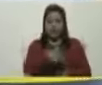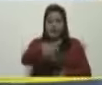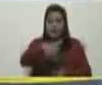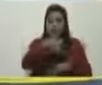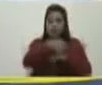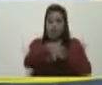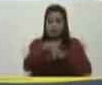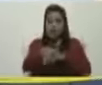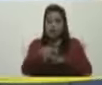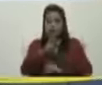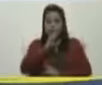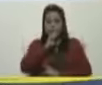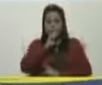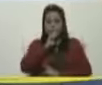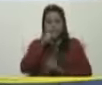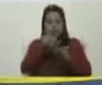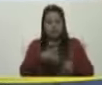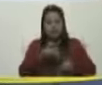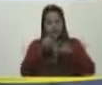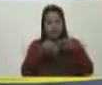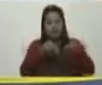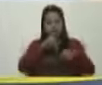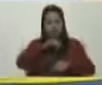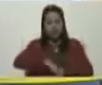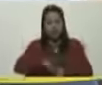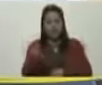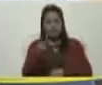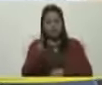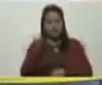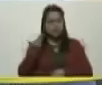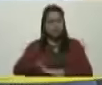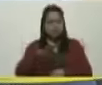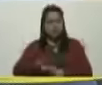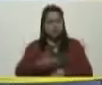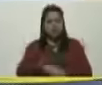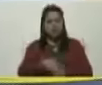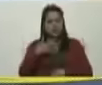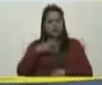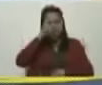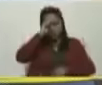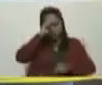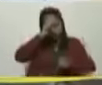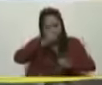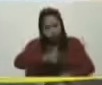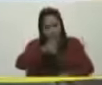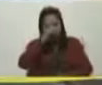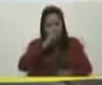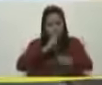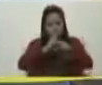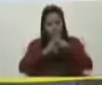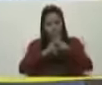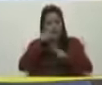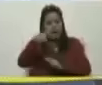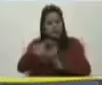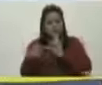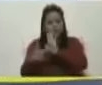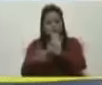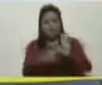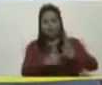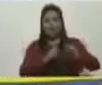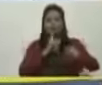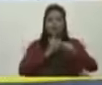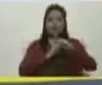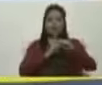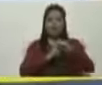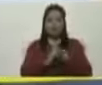estado marcado en la historia de Venezuela. Y hoy me complace estar acá presente, marcando la pauta y